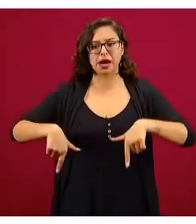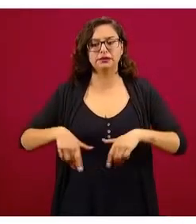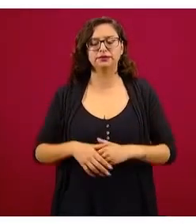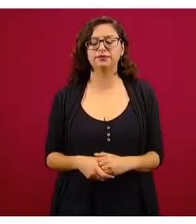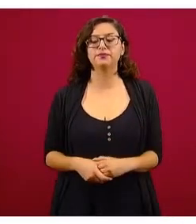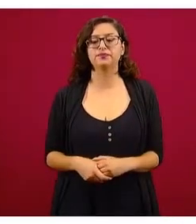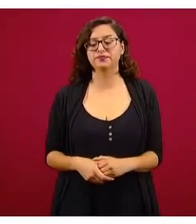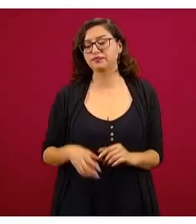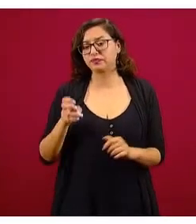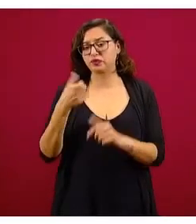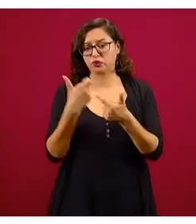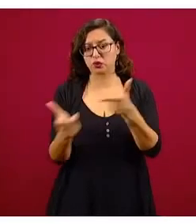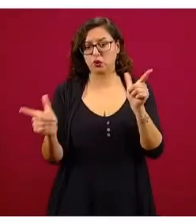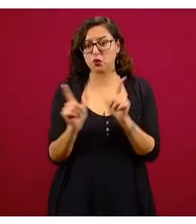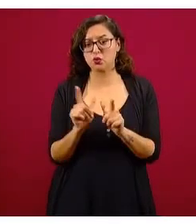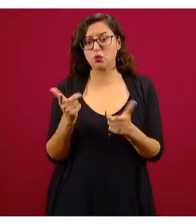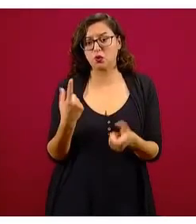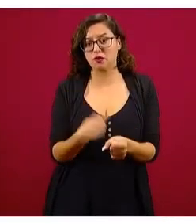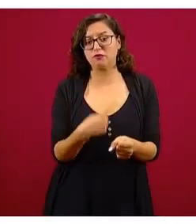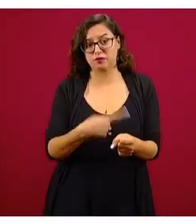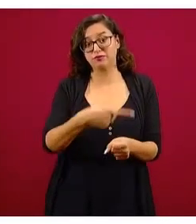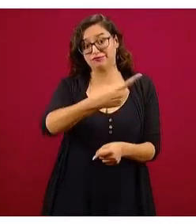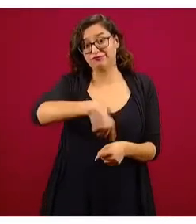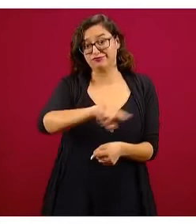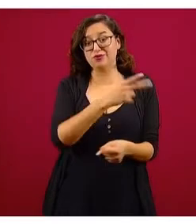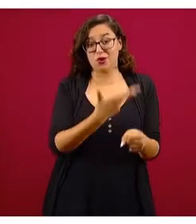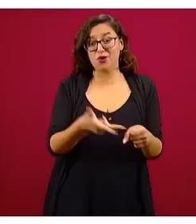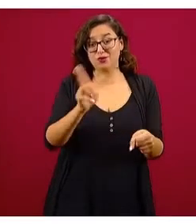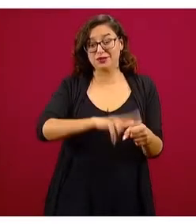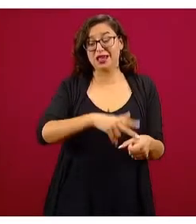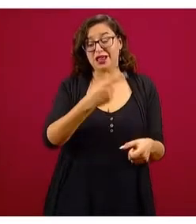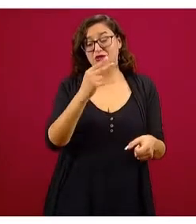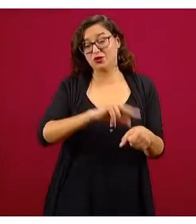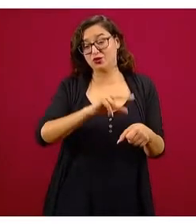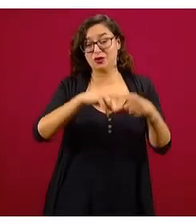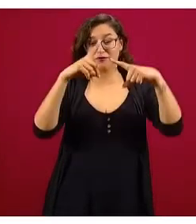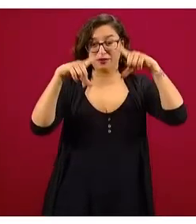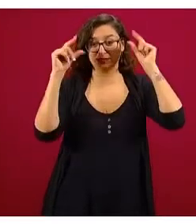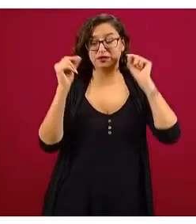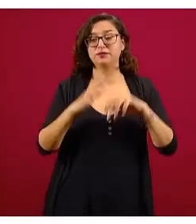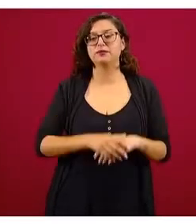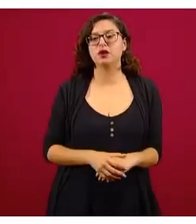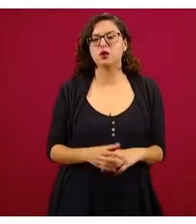grupo que enferma también de COVID-19. Son